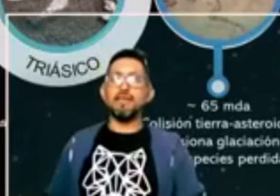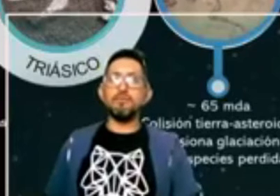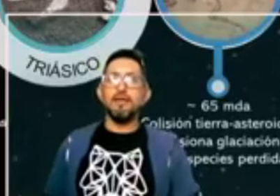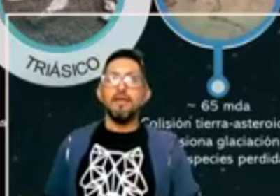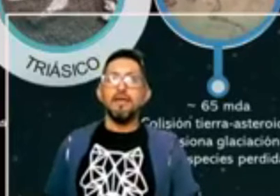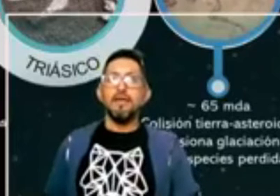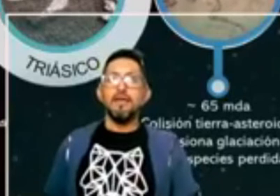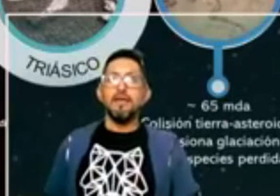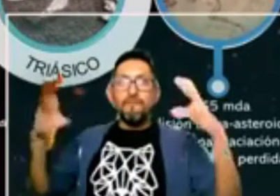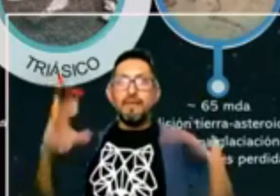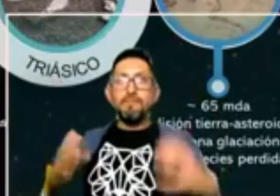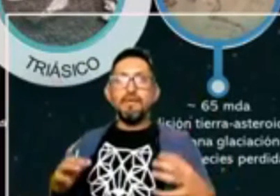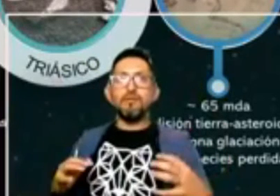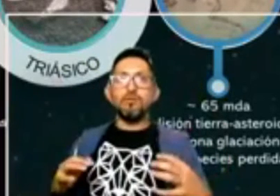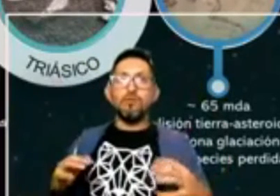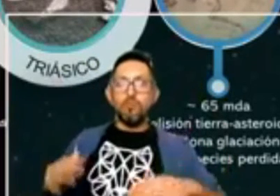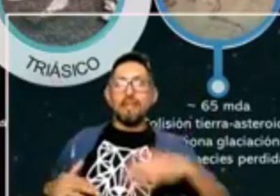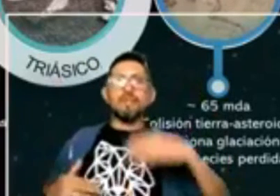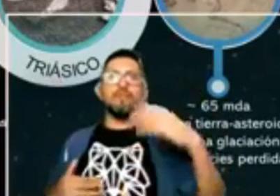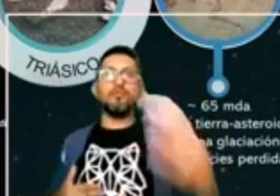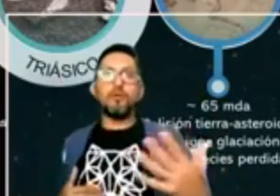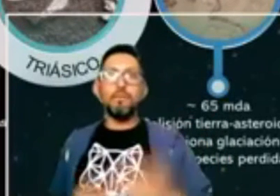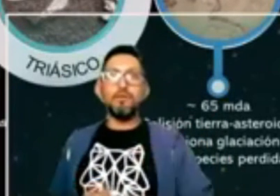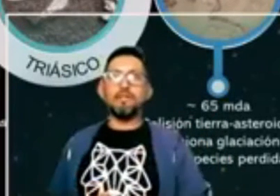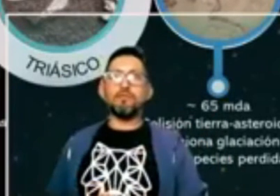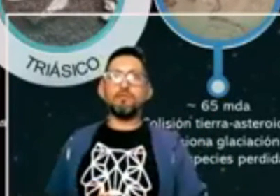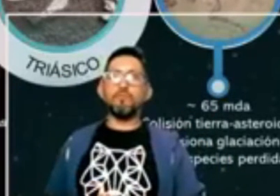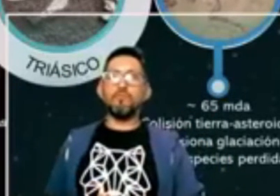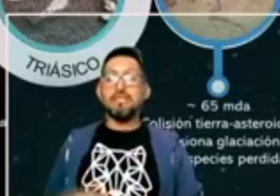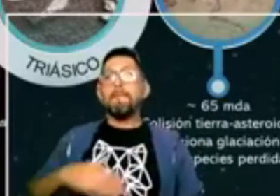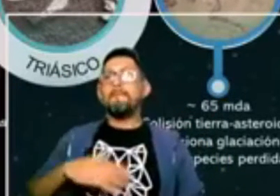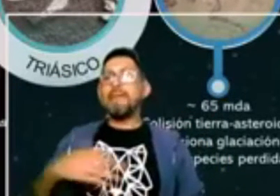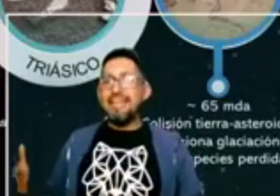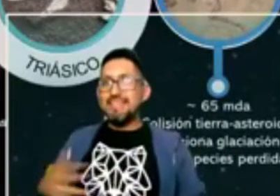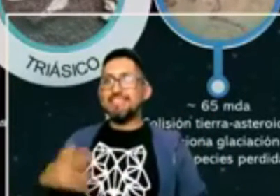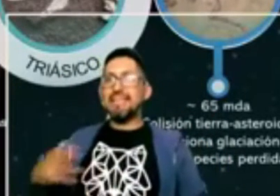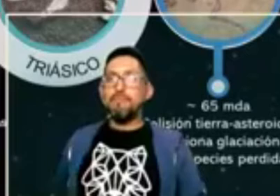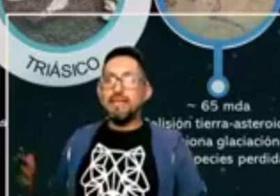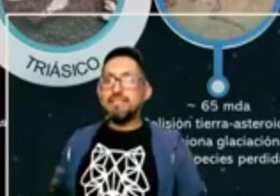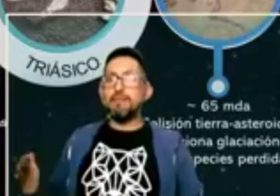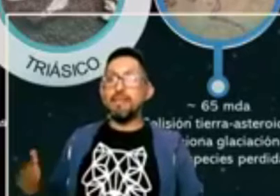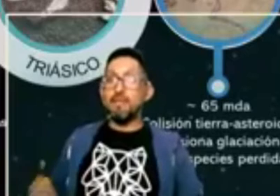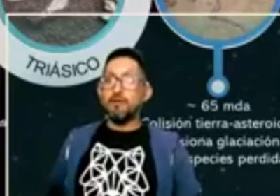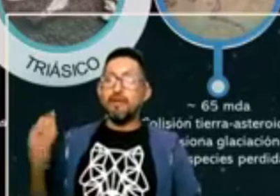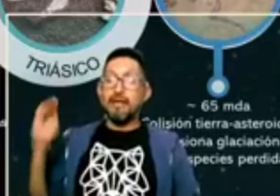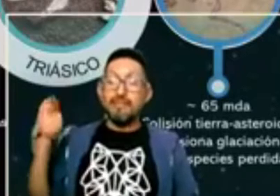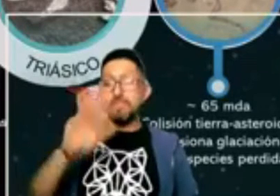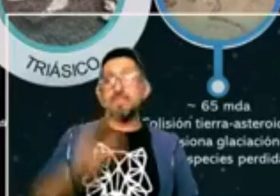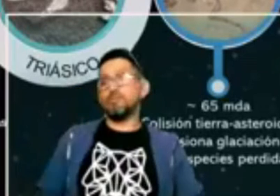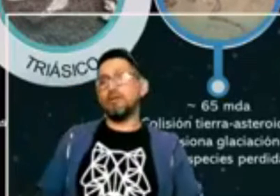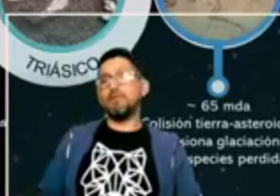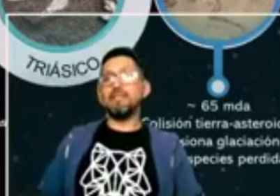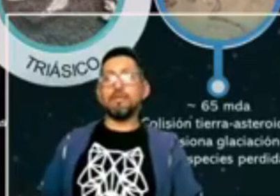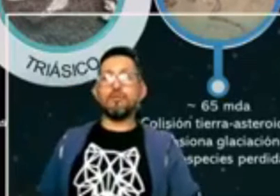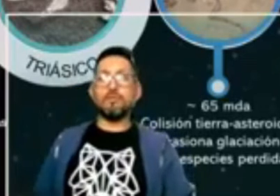de años, por un enfriamiento y luego un calentamiento muy rápido de las aguas profundas, plantas y animales se perdieron, entre ellas